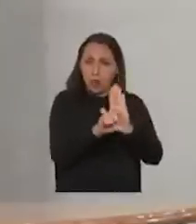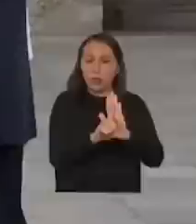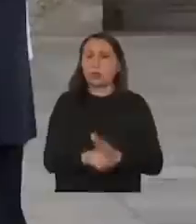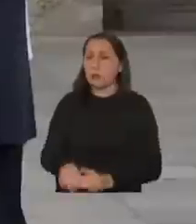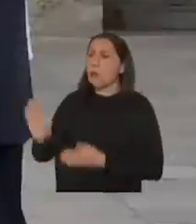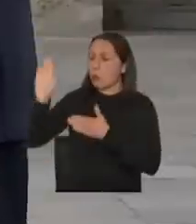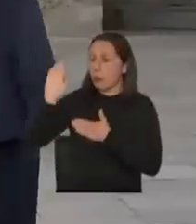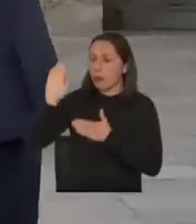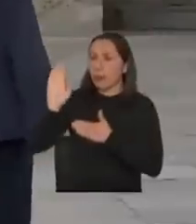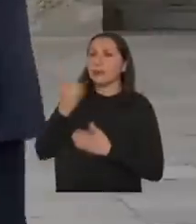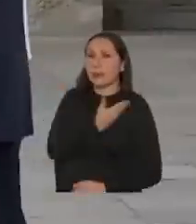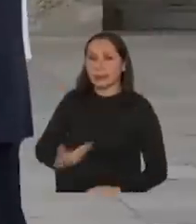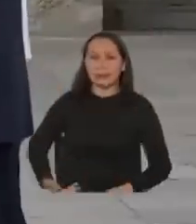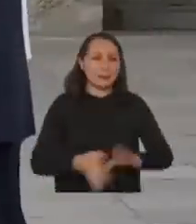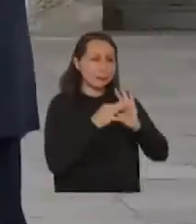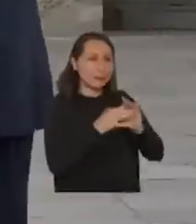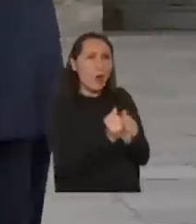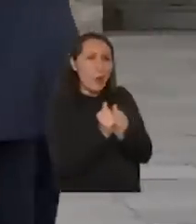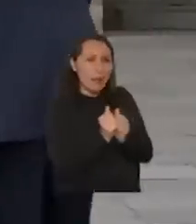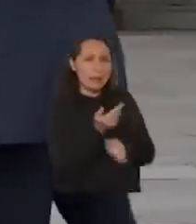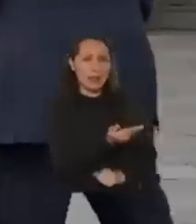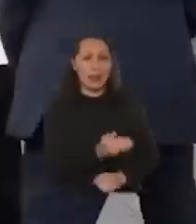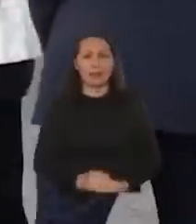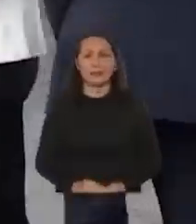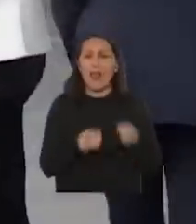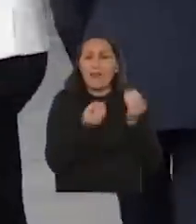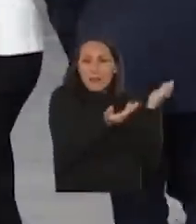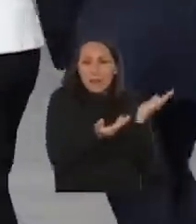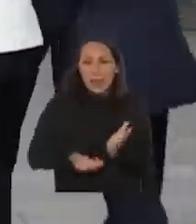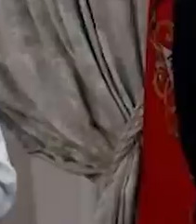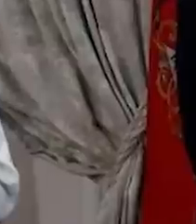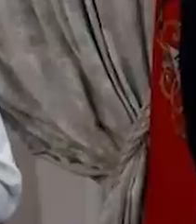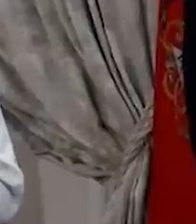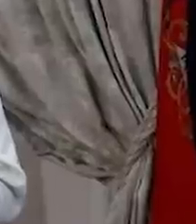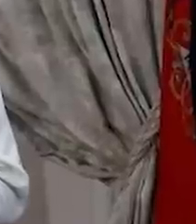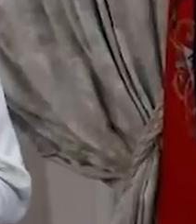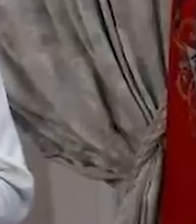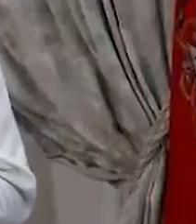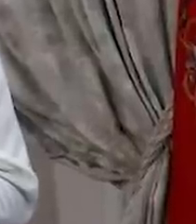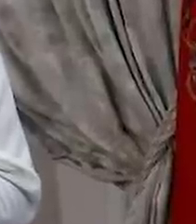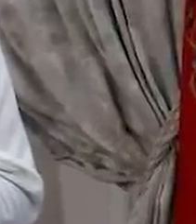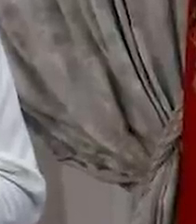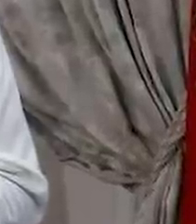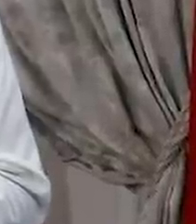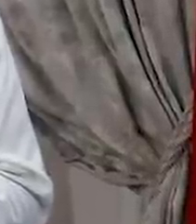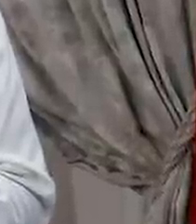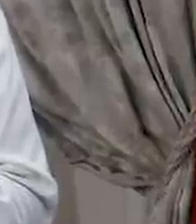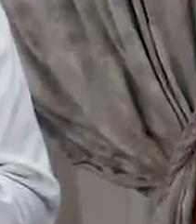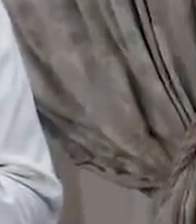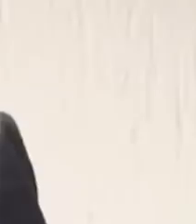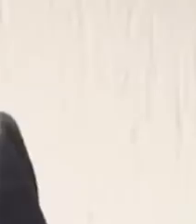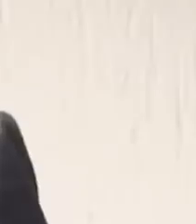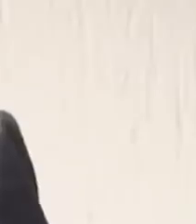última hora y producto de un error no forzado de la administración Boric, quien no fue capaz de hacer una revisión de antecedentes al